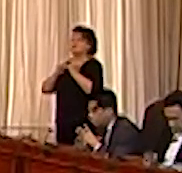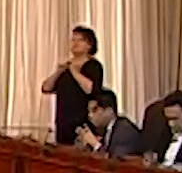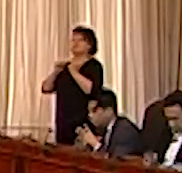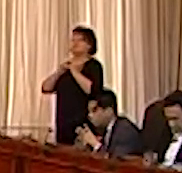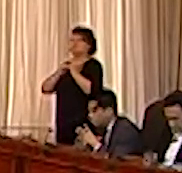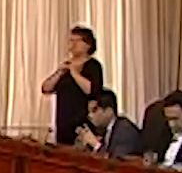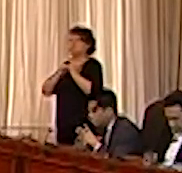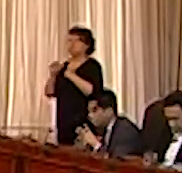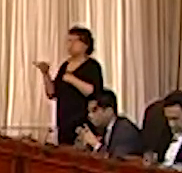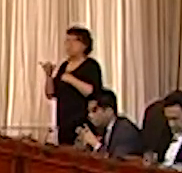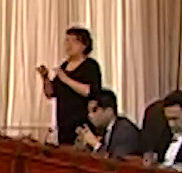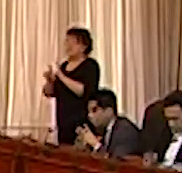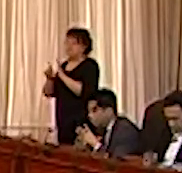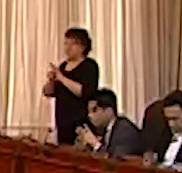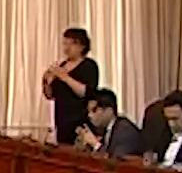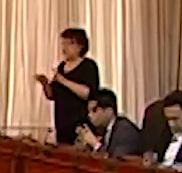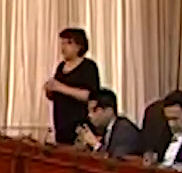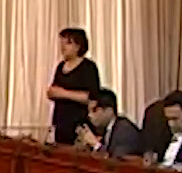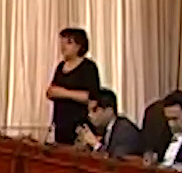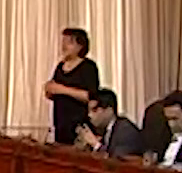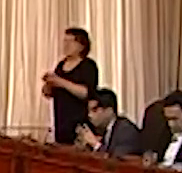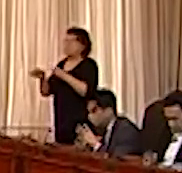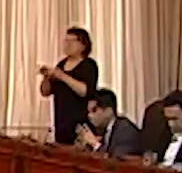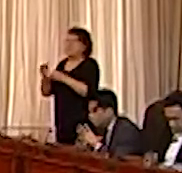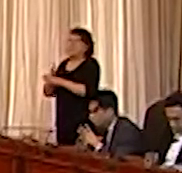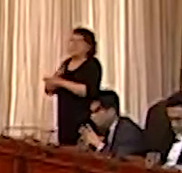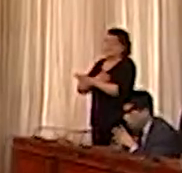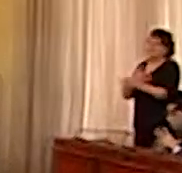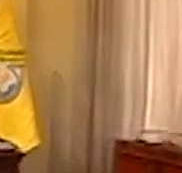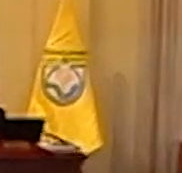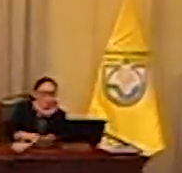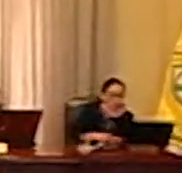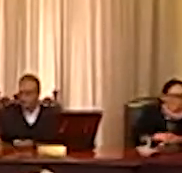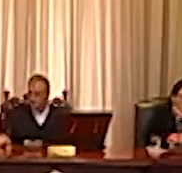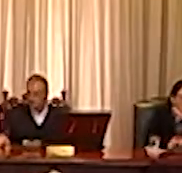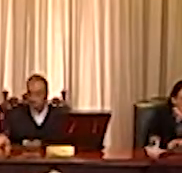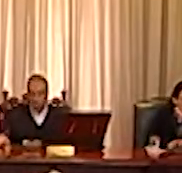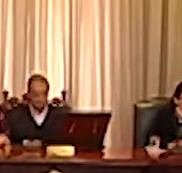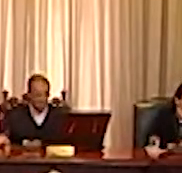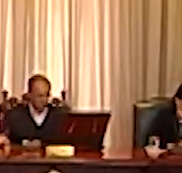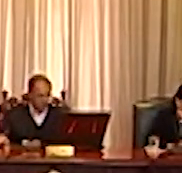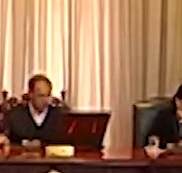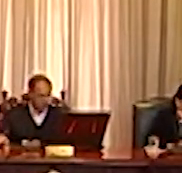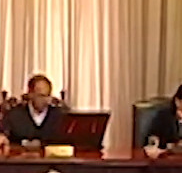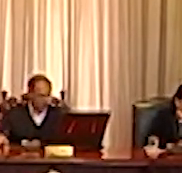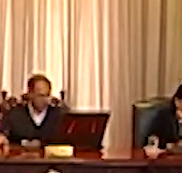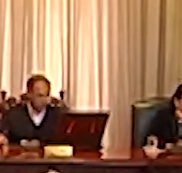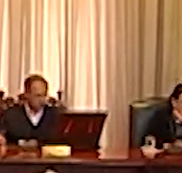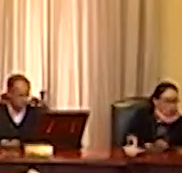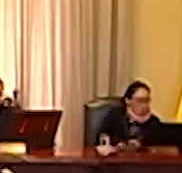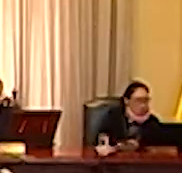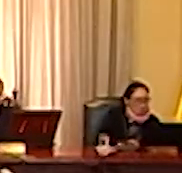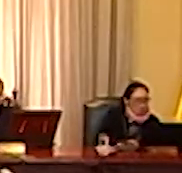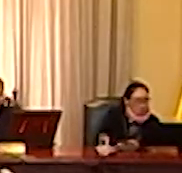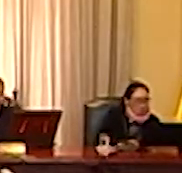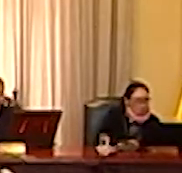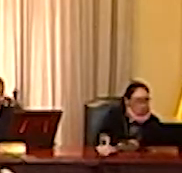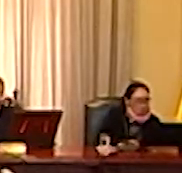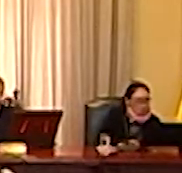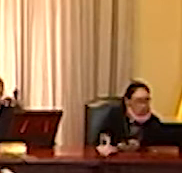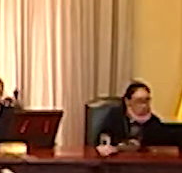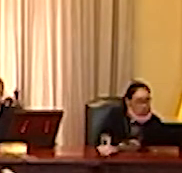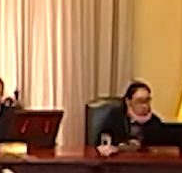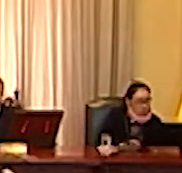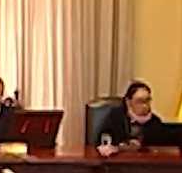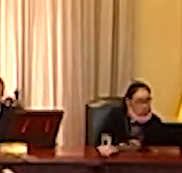conformidad con las consideraciones expuestas en el presente acuerdo al debate no teniendo debate procedemos al voto